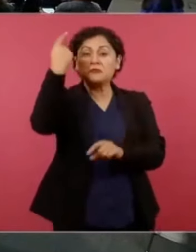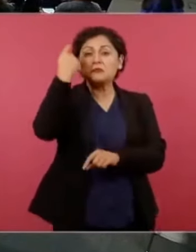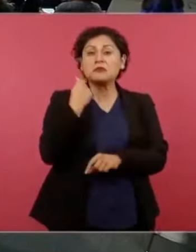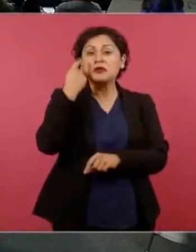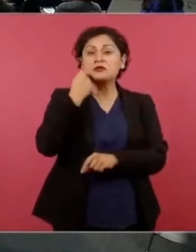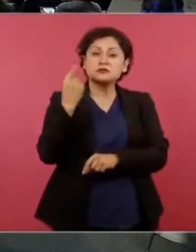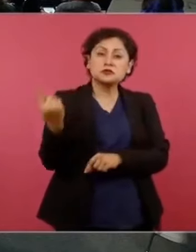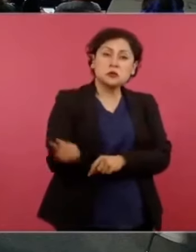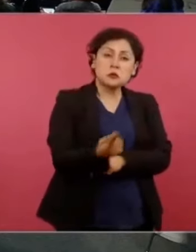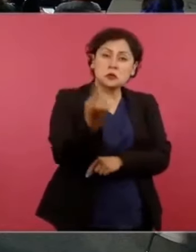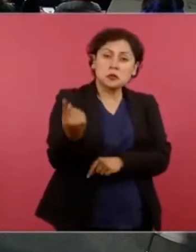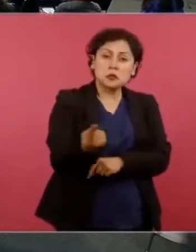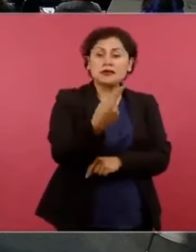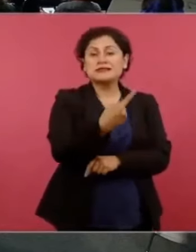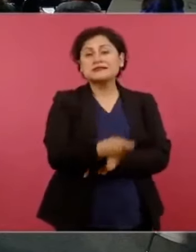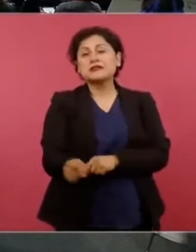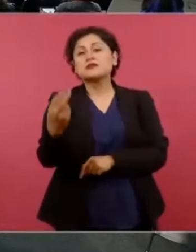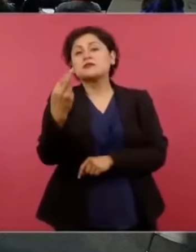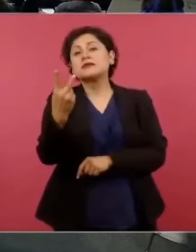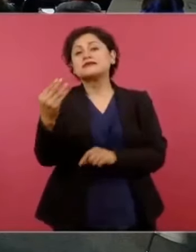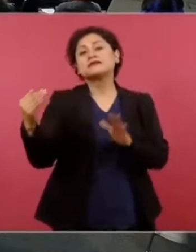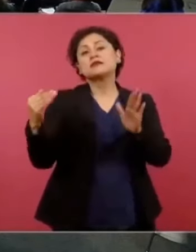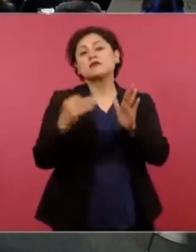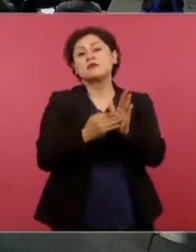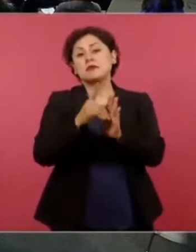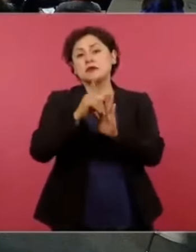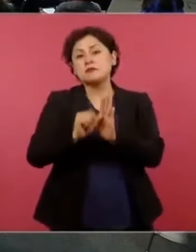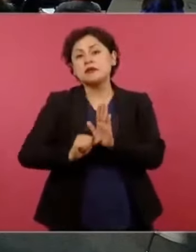pesos mensuales vitalicia